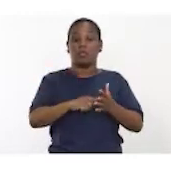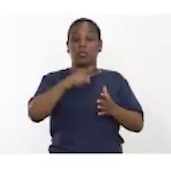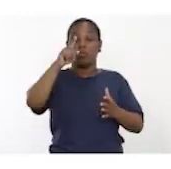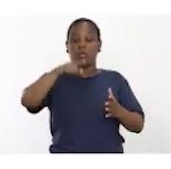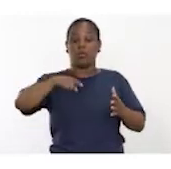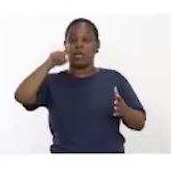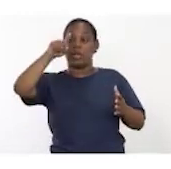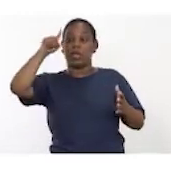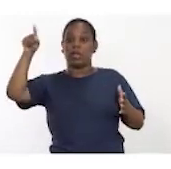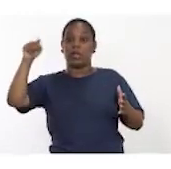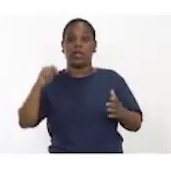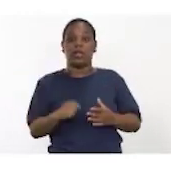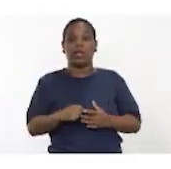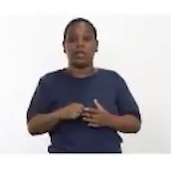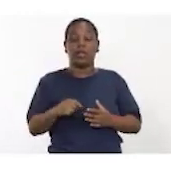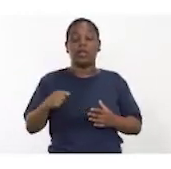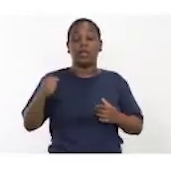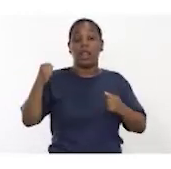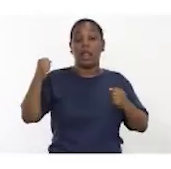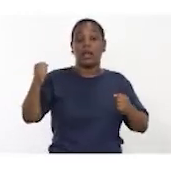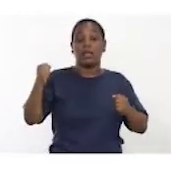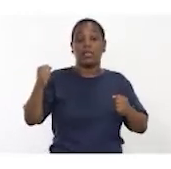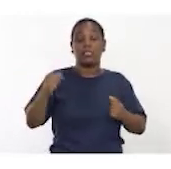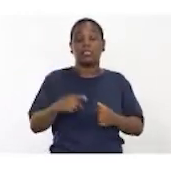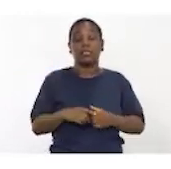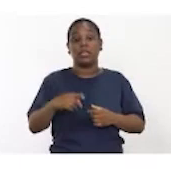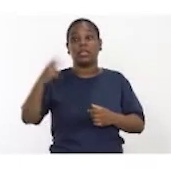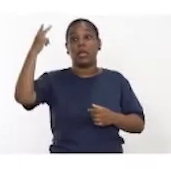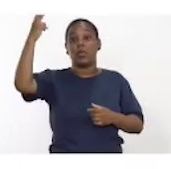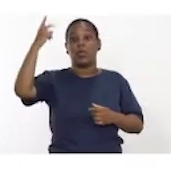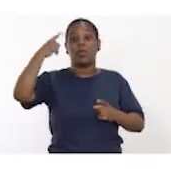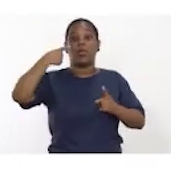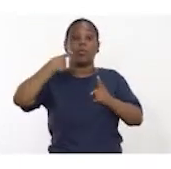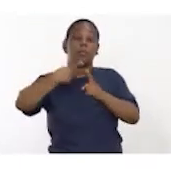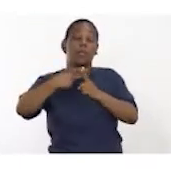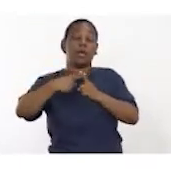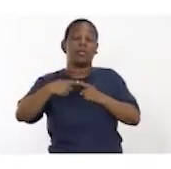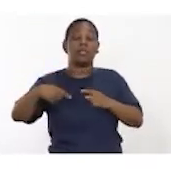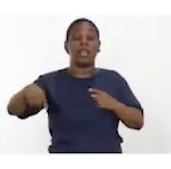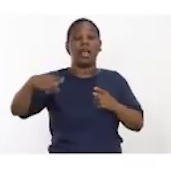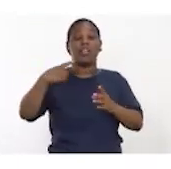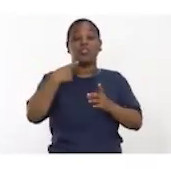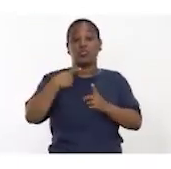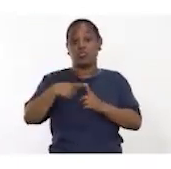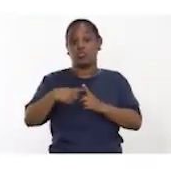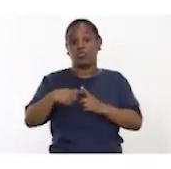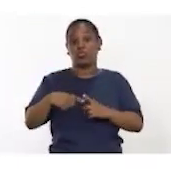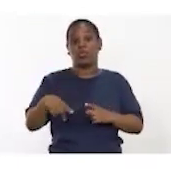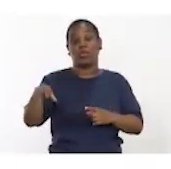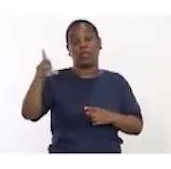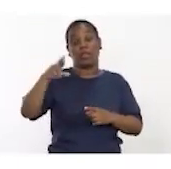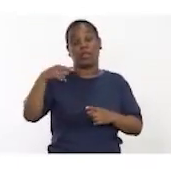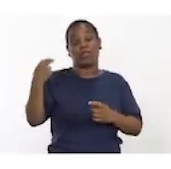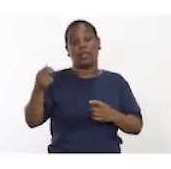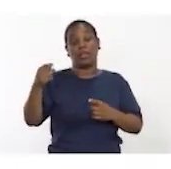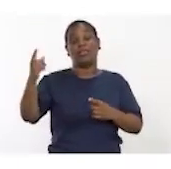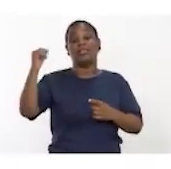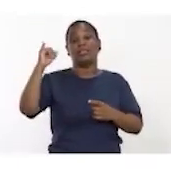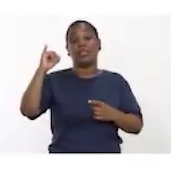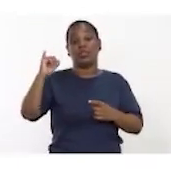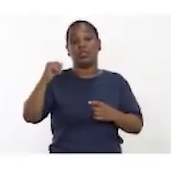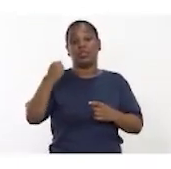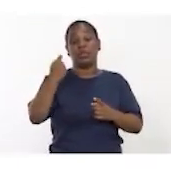cuadrada de la resistencia al cuadrado más la suma de la reactancia inductiva menos la